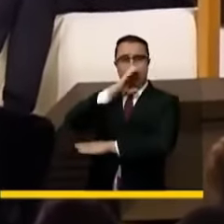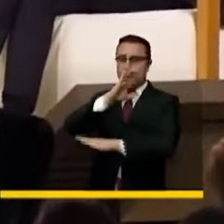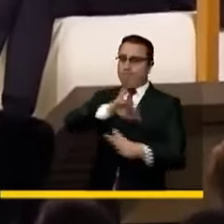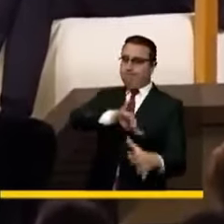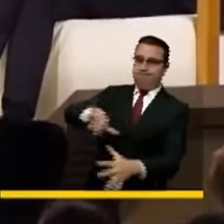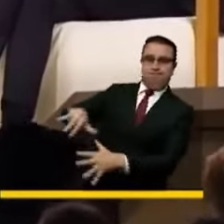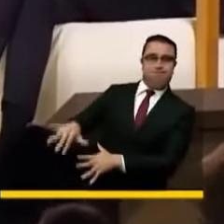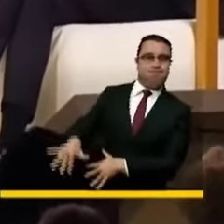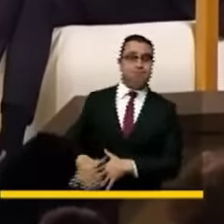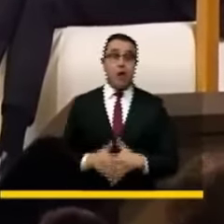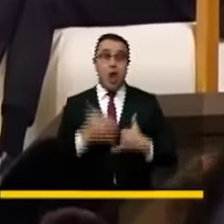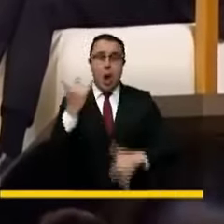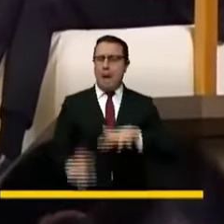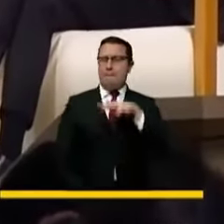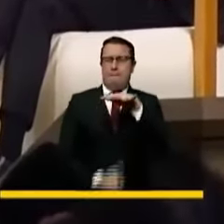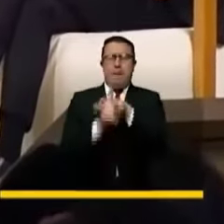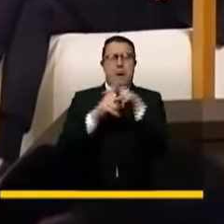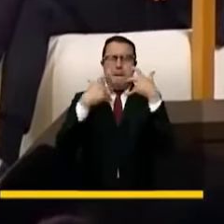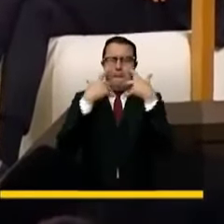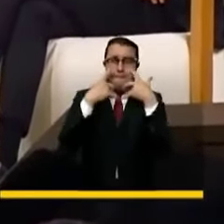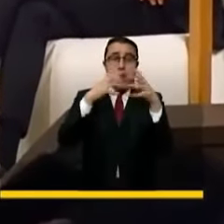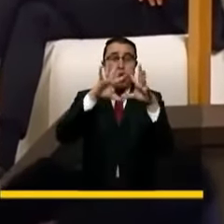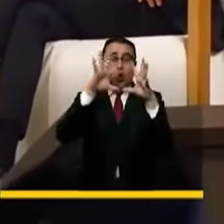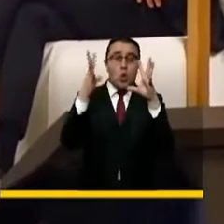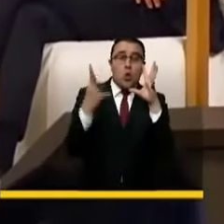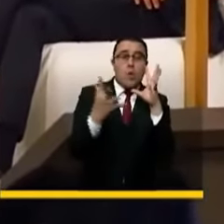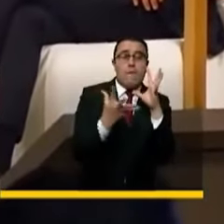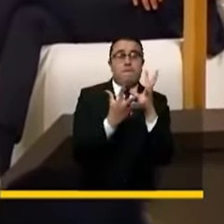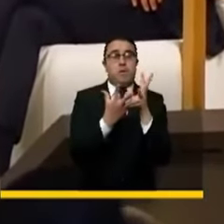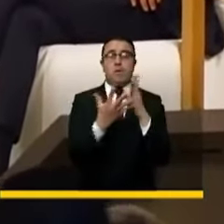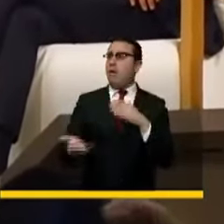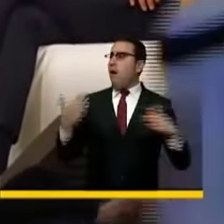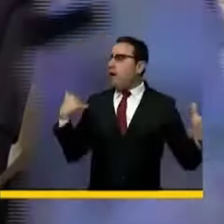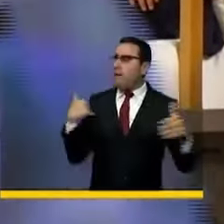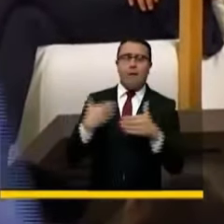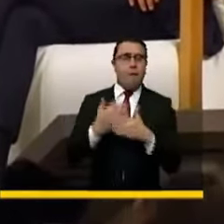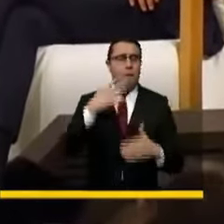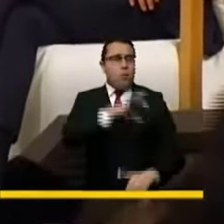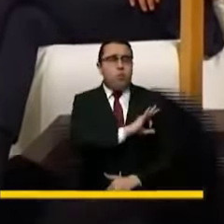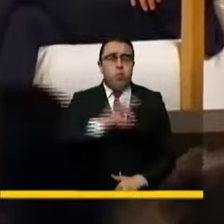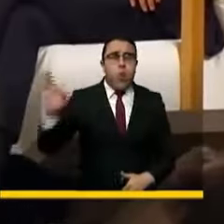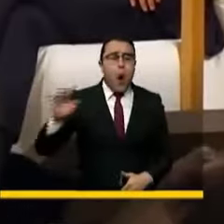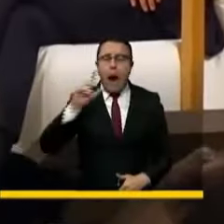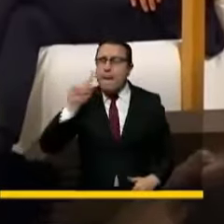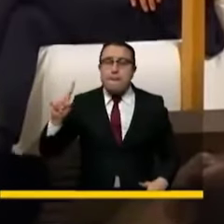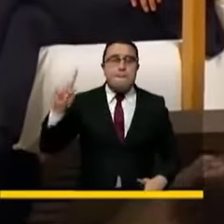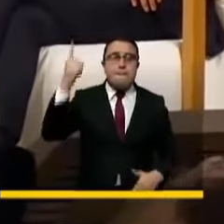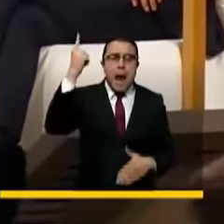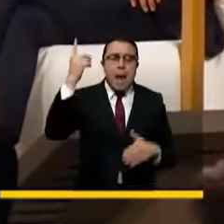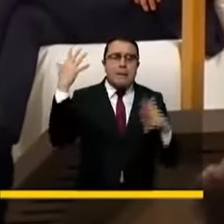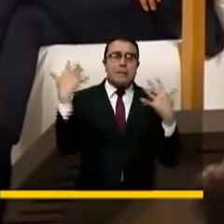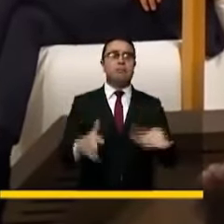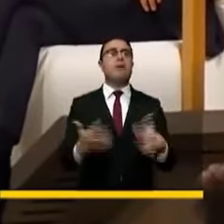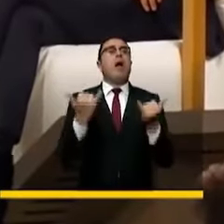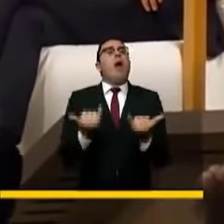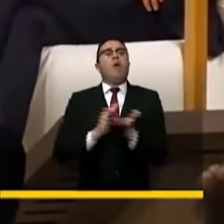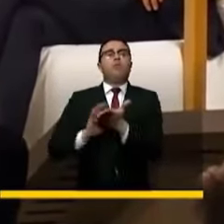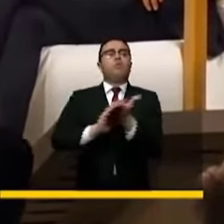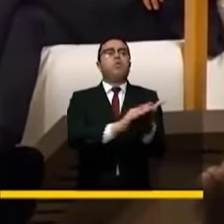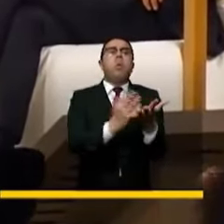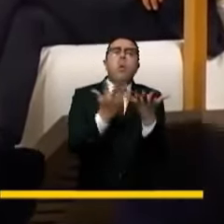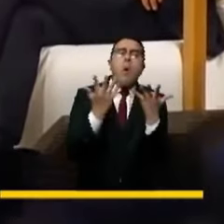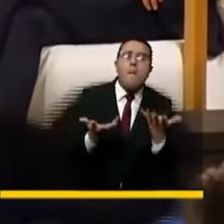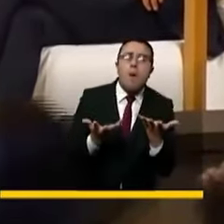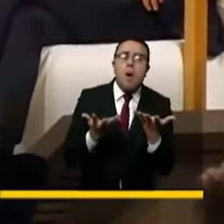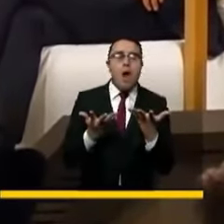problema extraordinario para la humanidad, nunca lo habíamos vivido. Por tanto, las soluciones, las